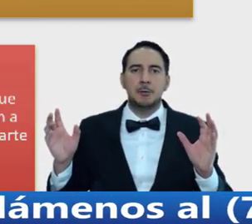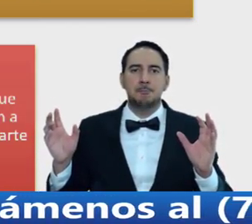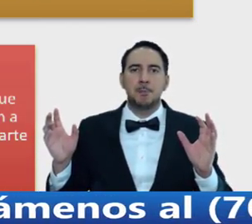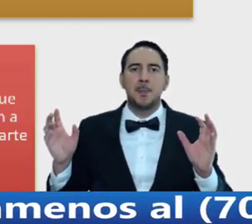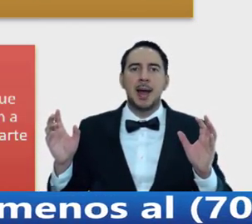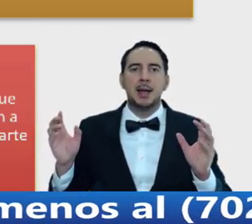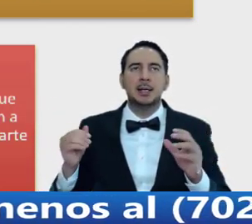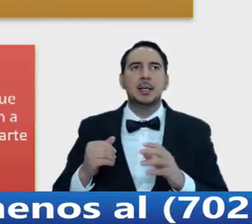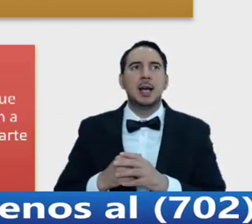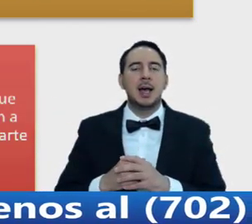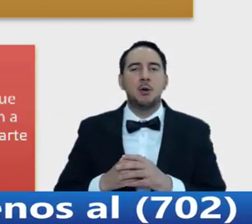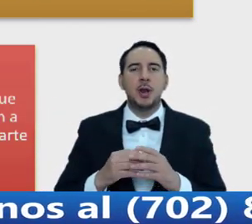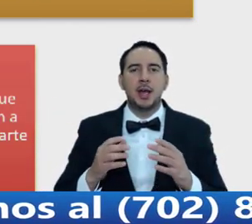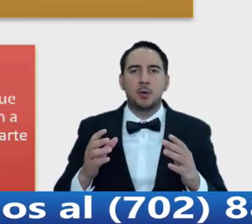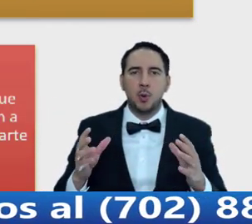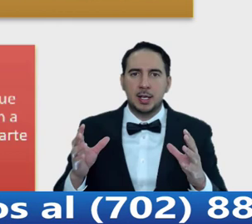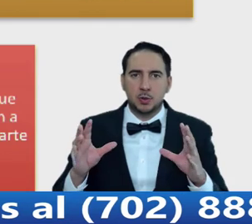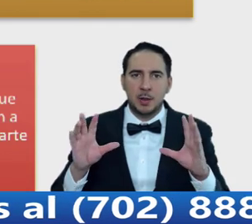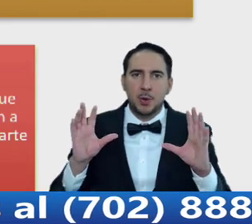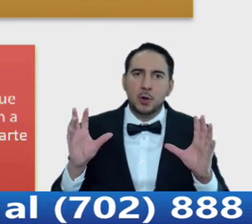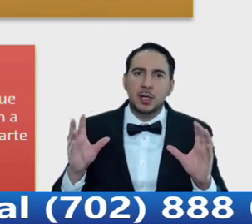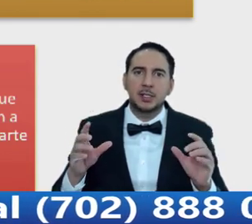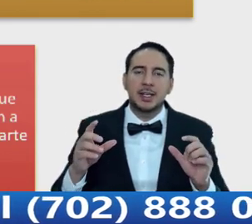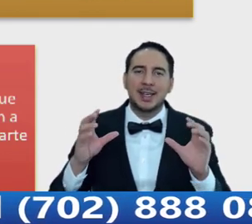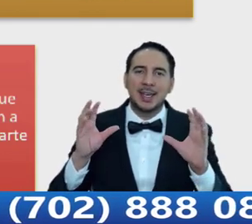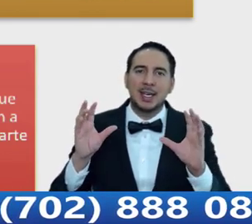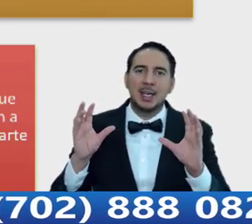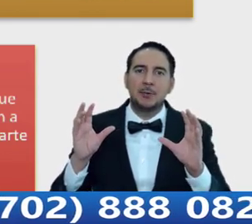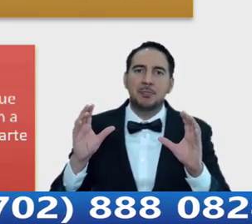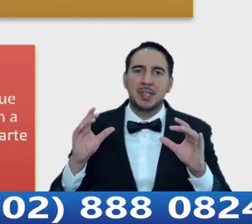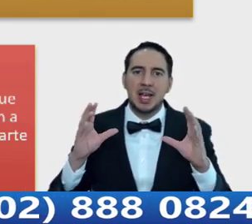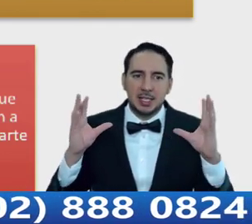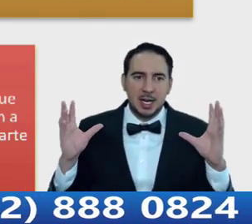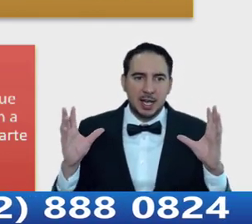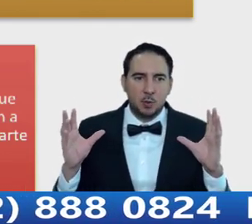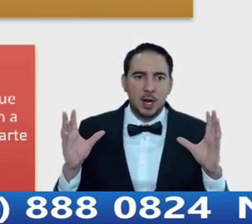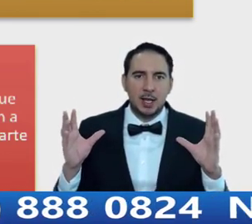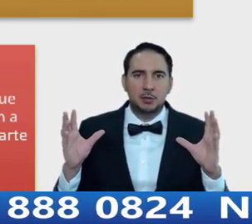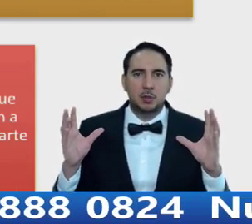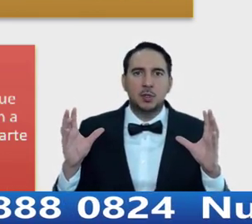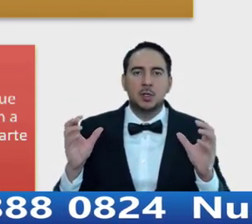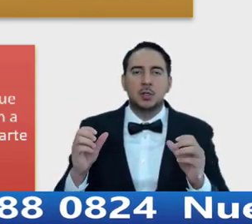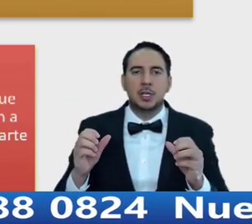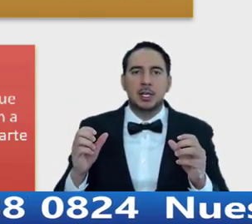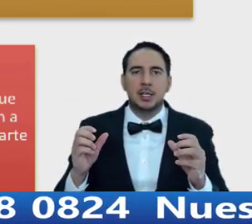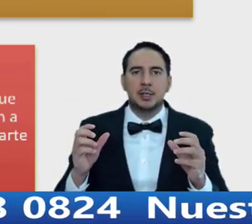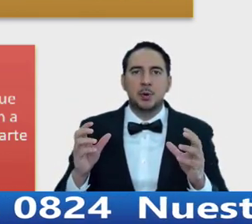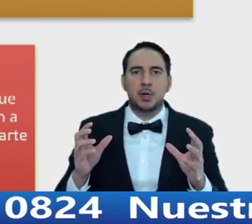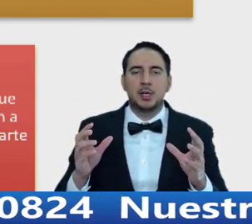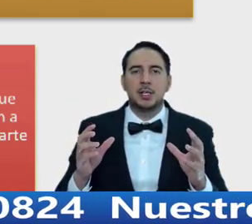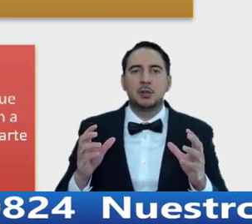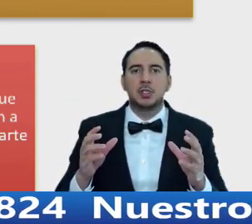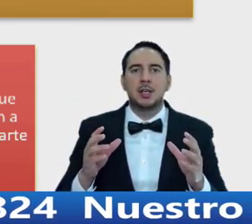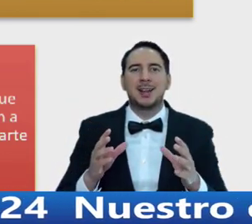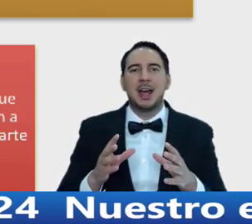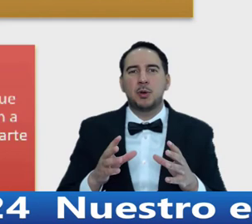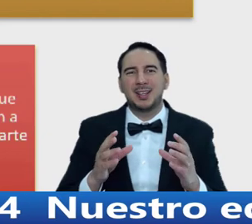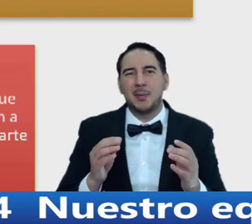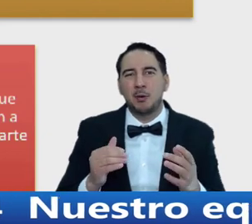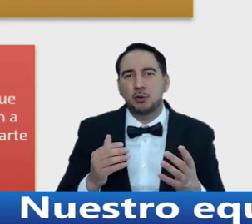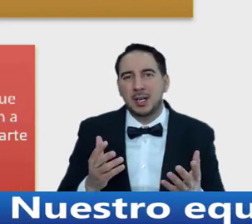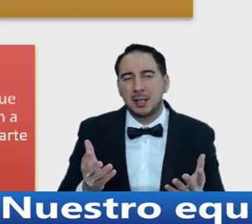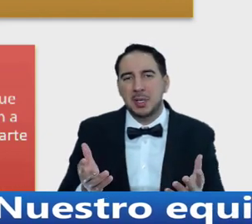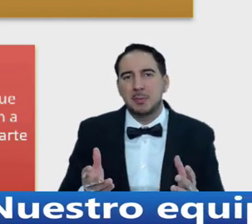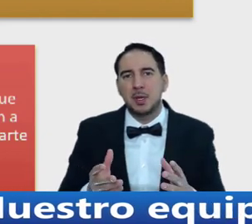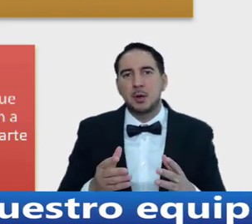van a unas escuelas o hay brokers que ya tienen las escuelas adentro de ese broker y entonces, claro,